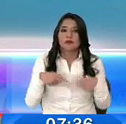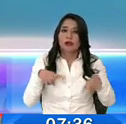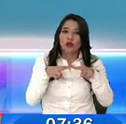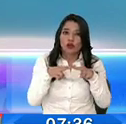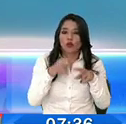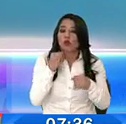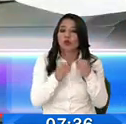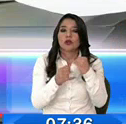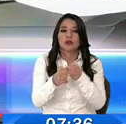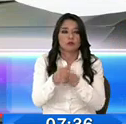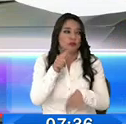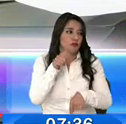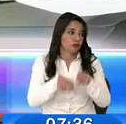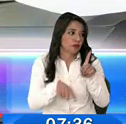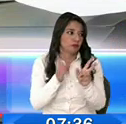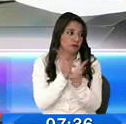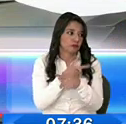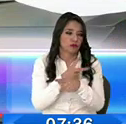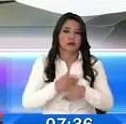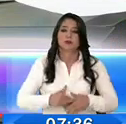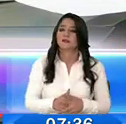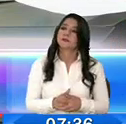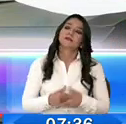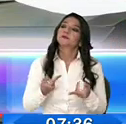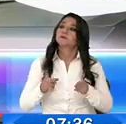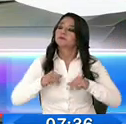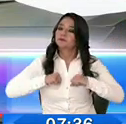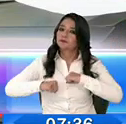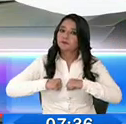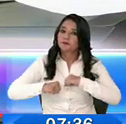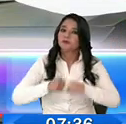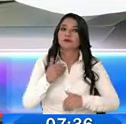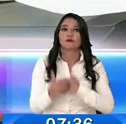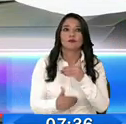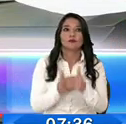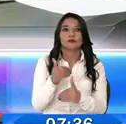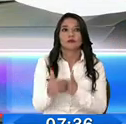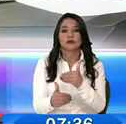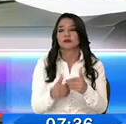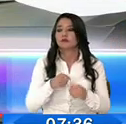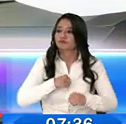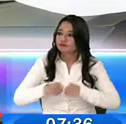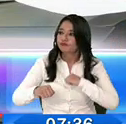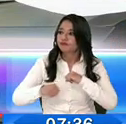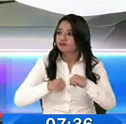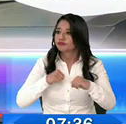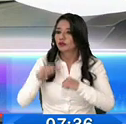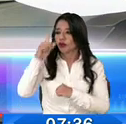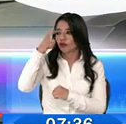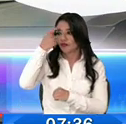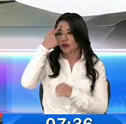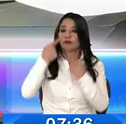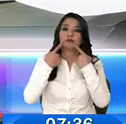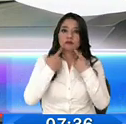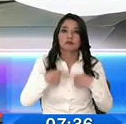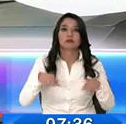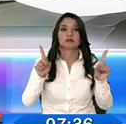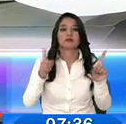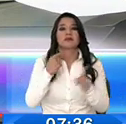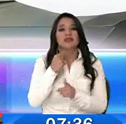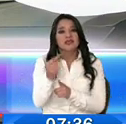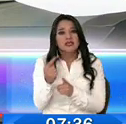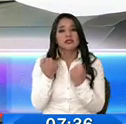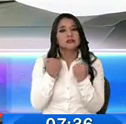final bueno y la tramitología los procesos engorrosos el gobierno ha anunciado que se está